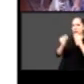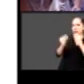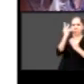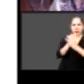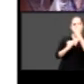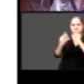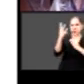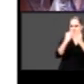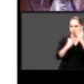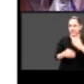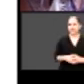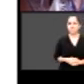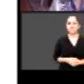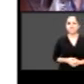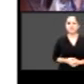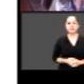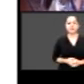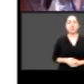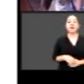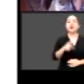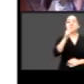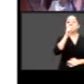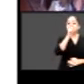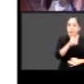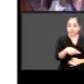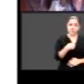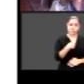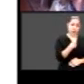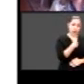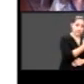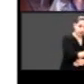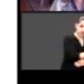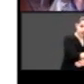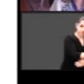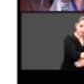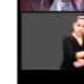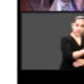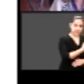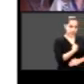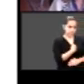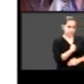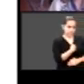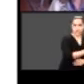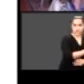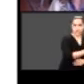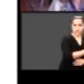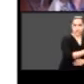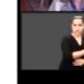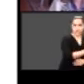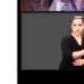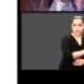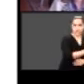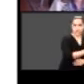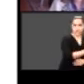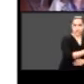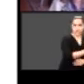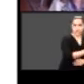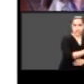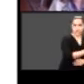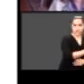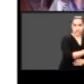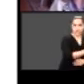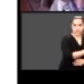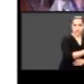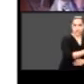ida y vuelta podemos aprender a tomar turnos porque es muy importante